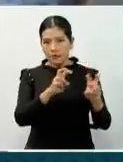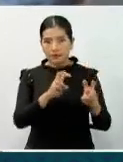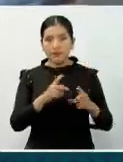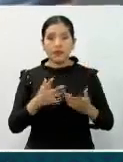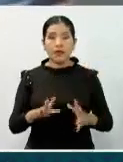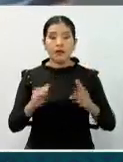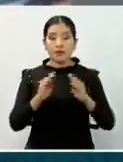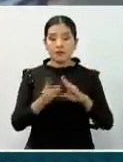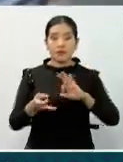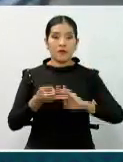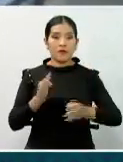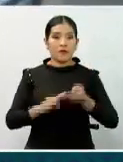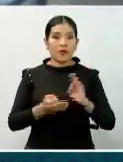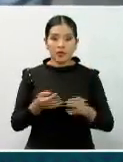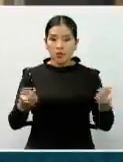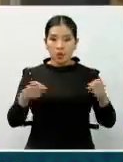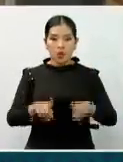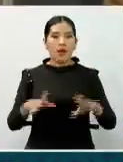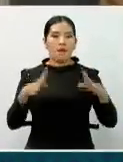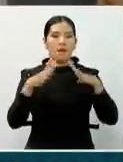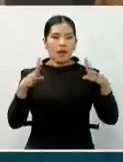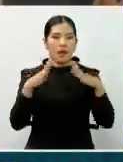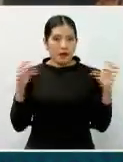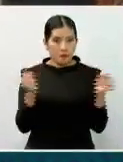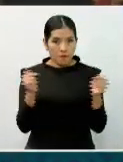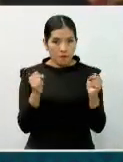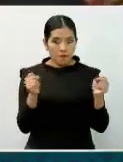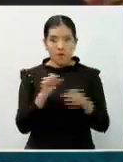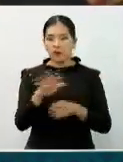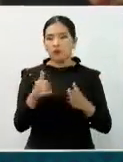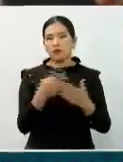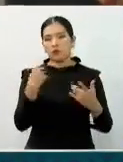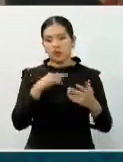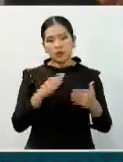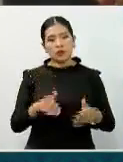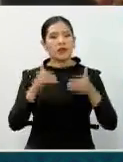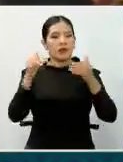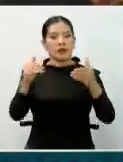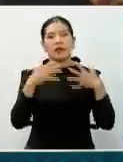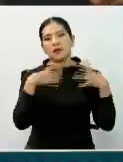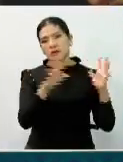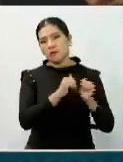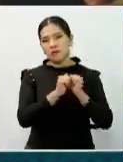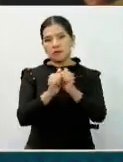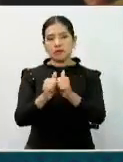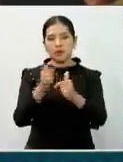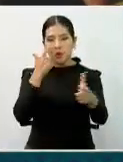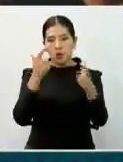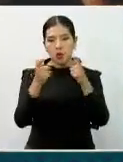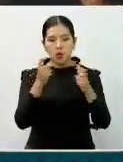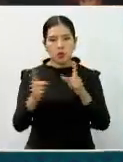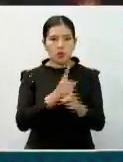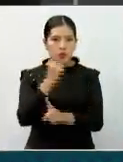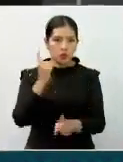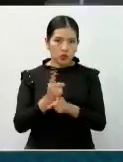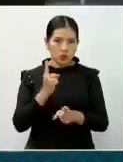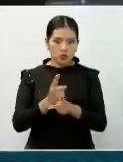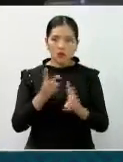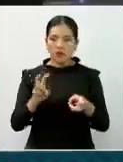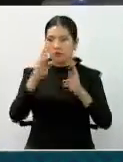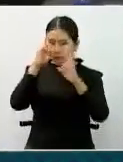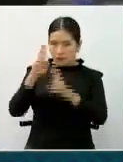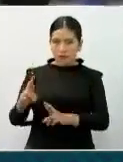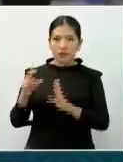a las fechas de vacación invernal, vamos a llevar adelante justamente los controles respectivos en cumplimiento al Decreto